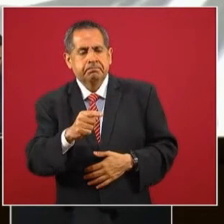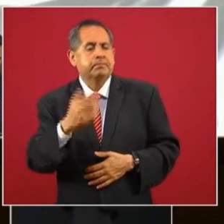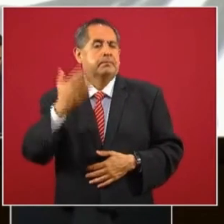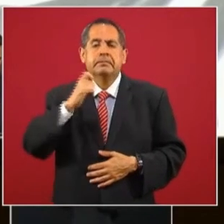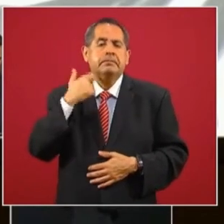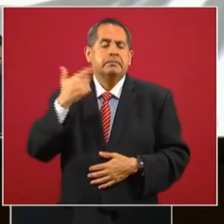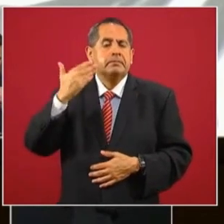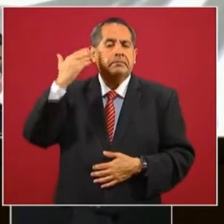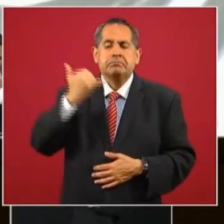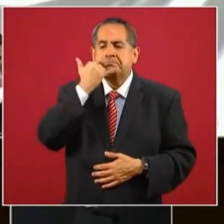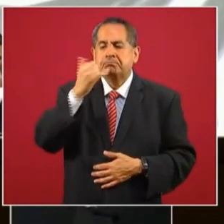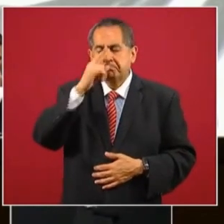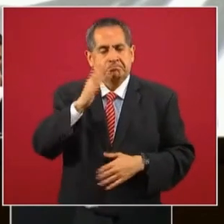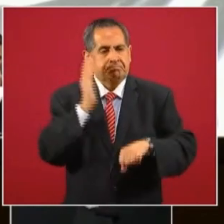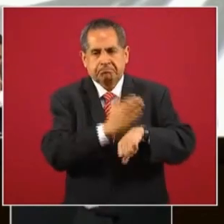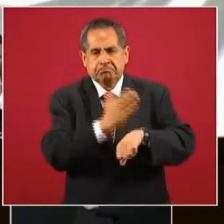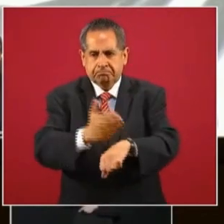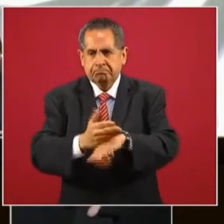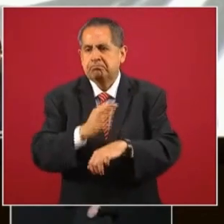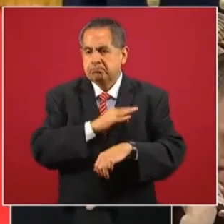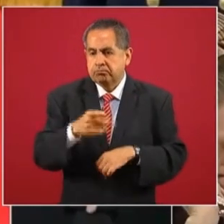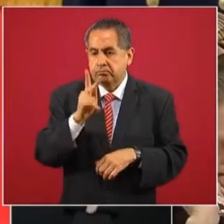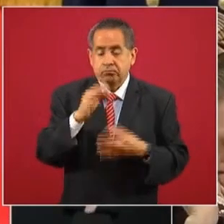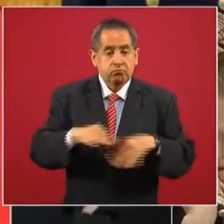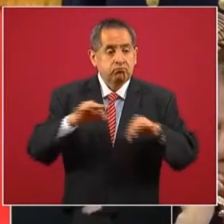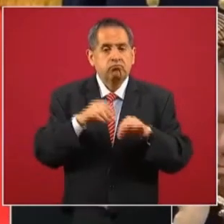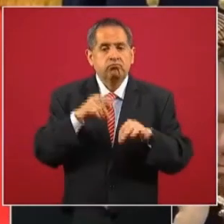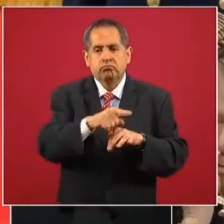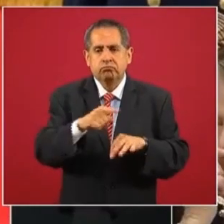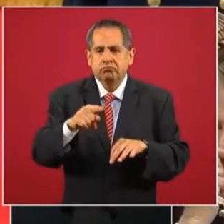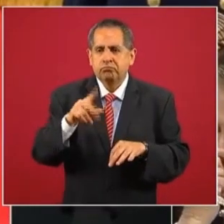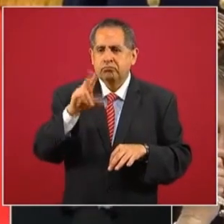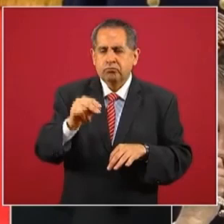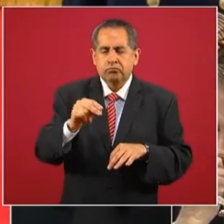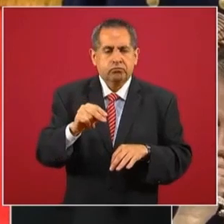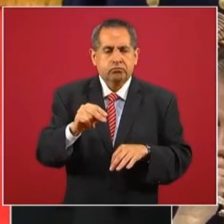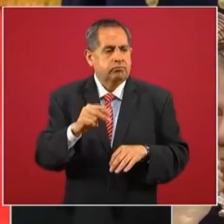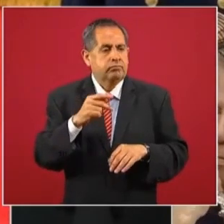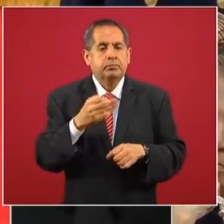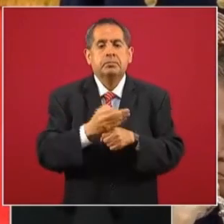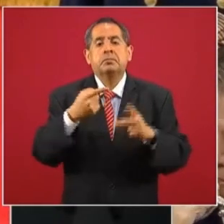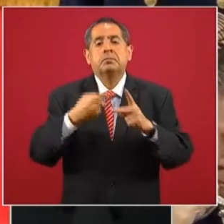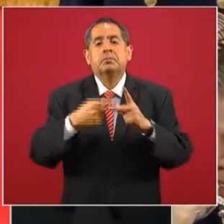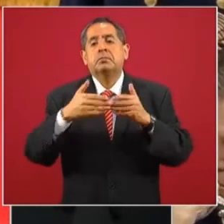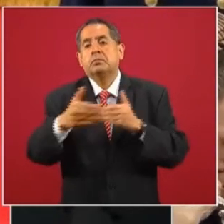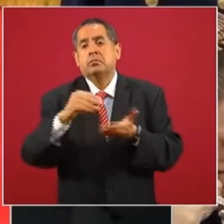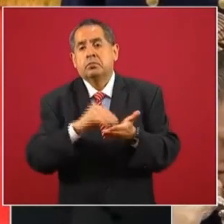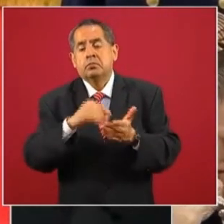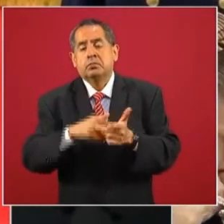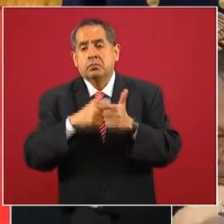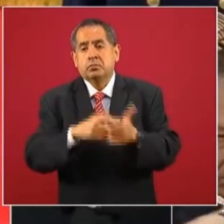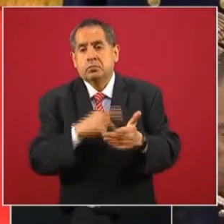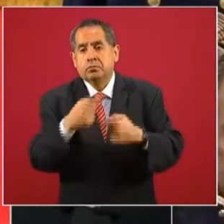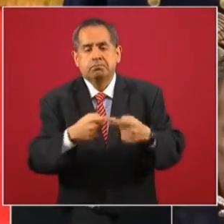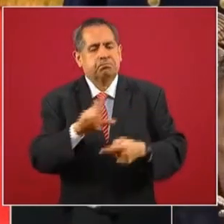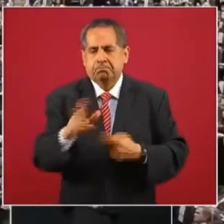del pasado, pero lo fundamental es evitar los delitos del porvenir.